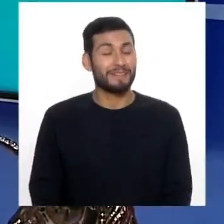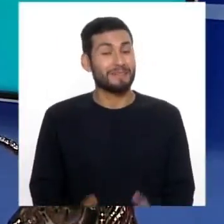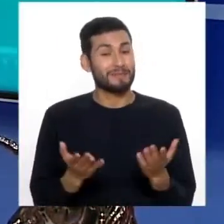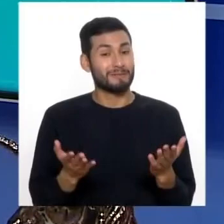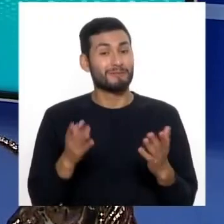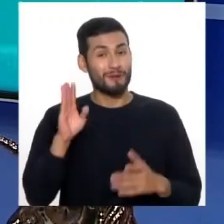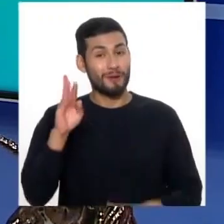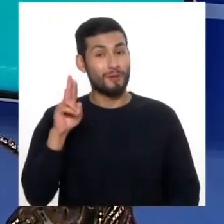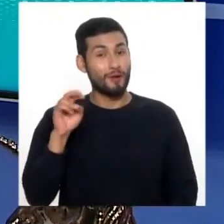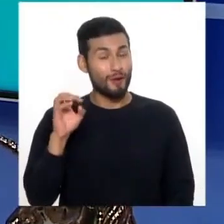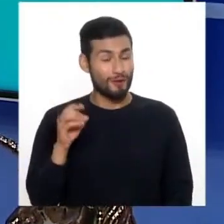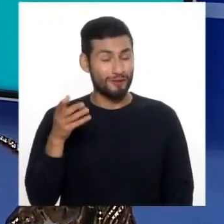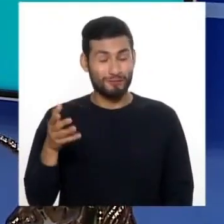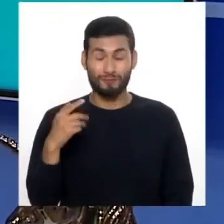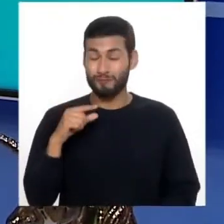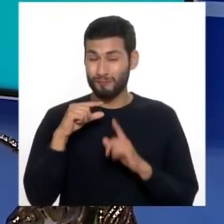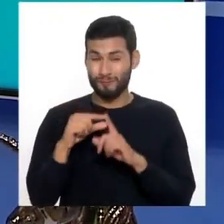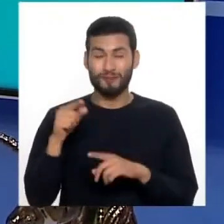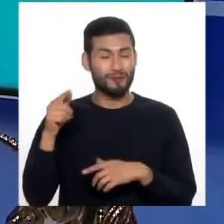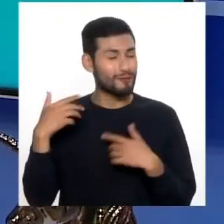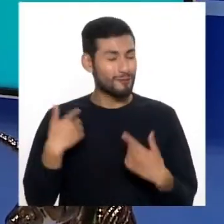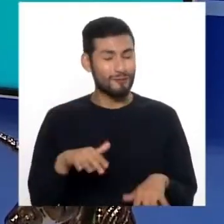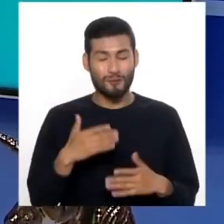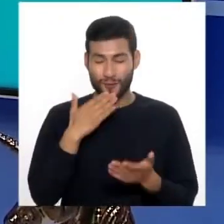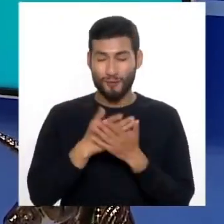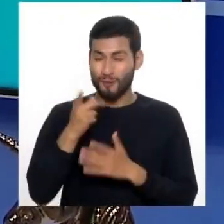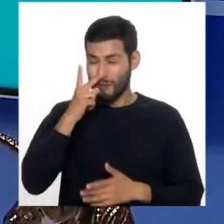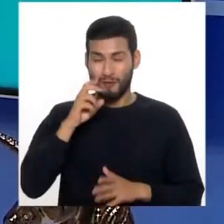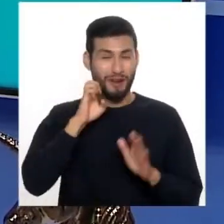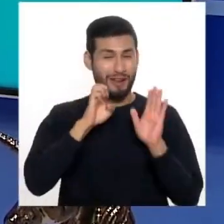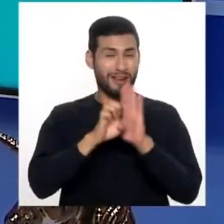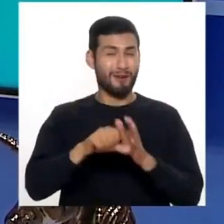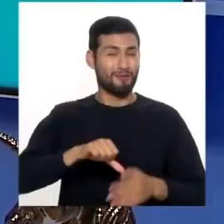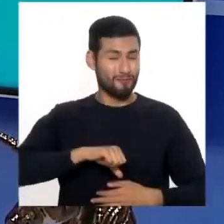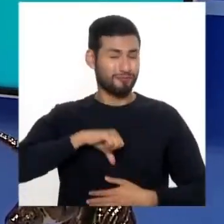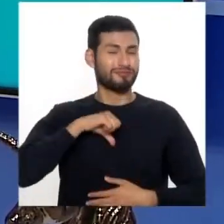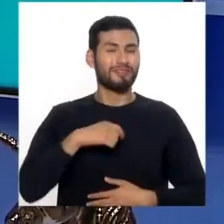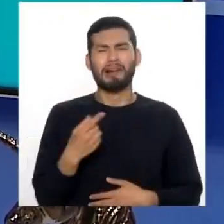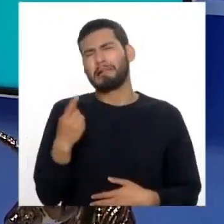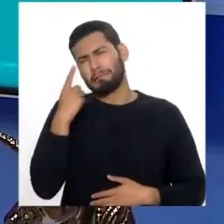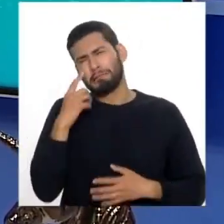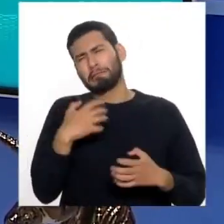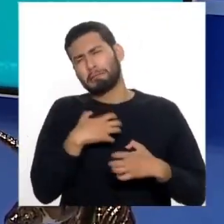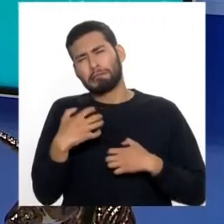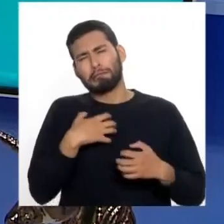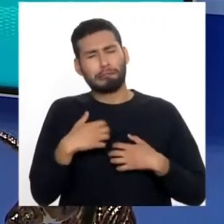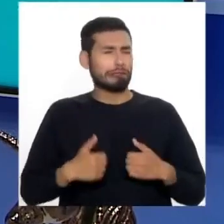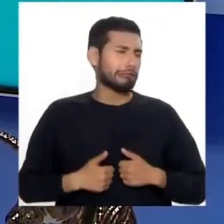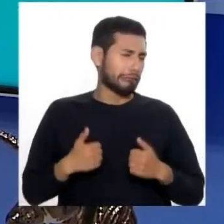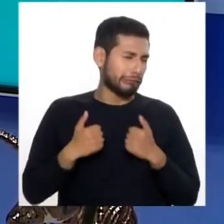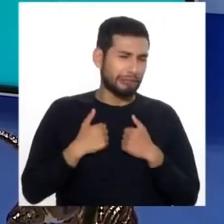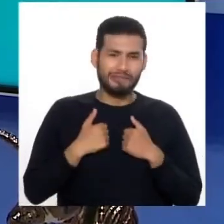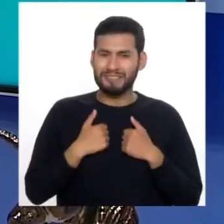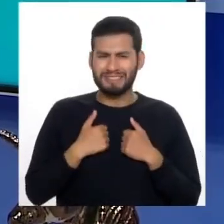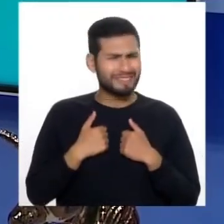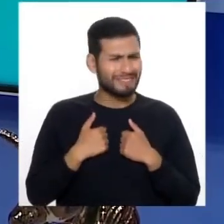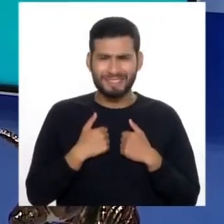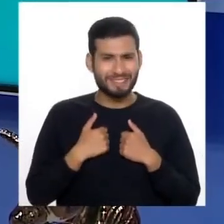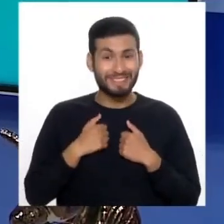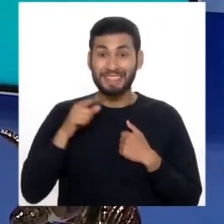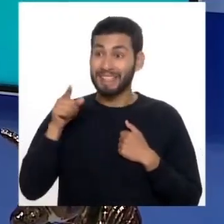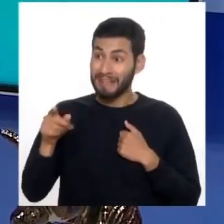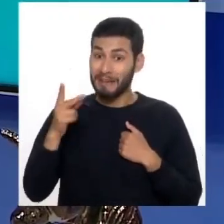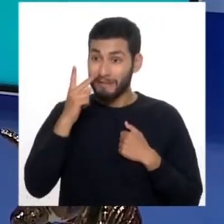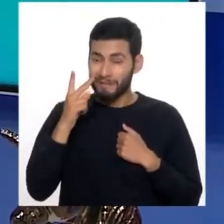Bueno, Bruno, ¿qué decir de ti? Eres un orgullo para todos nosotros y a veces nos quejamos de cosas simples de la vida, pero tú, con lo